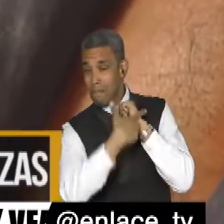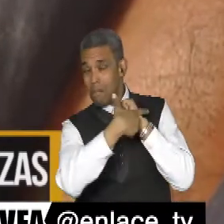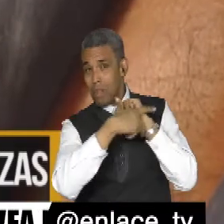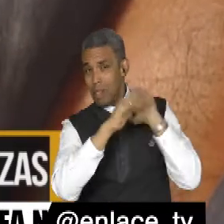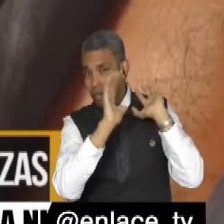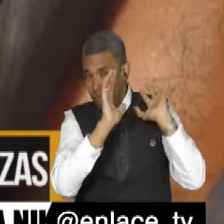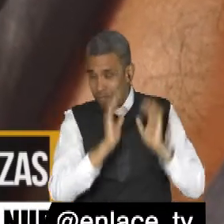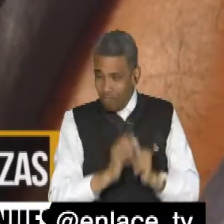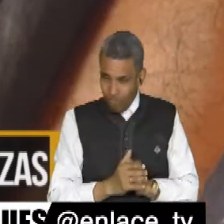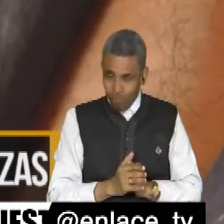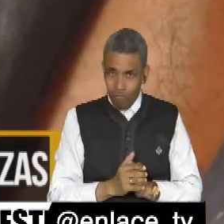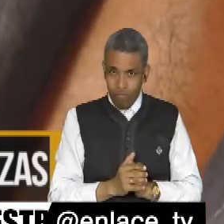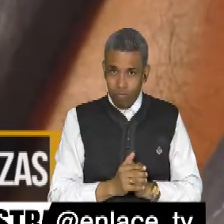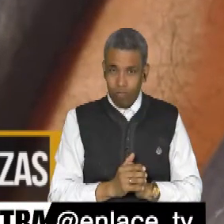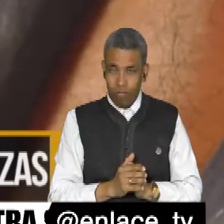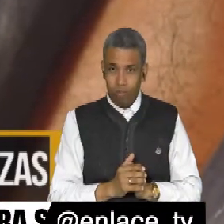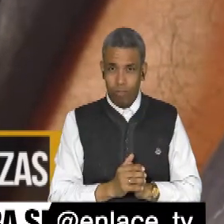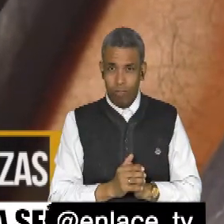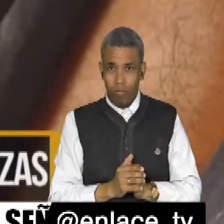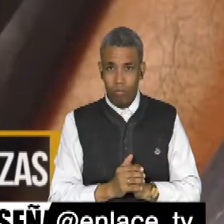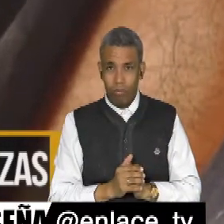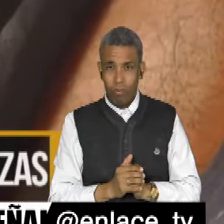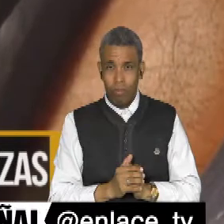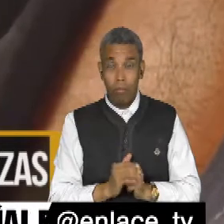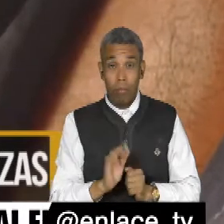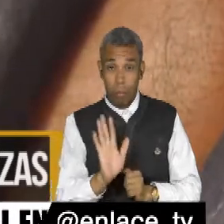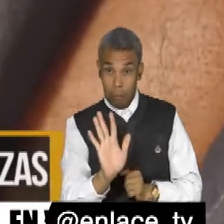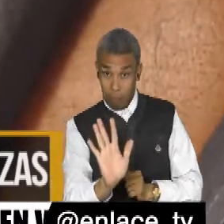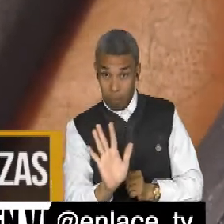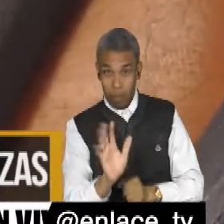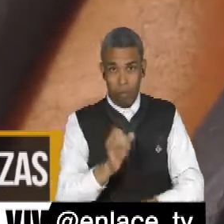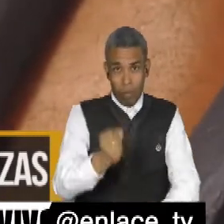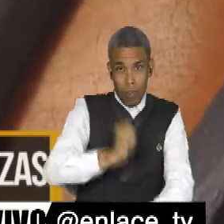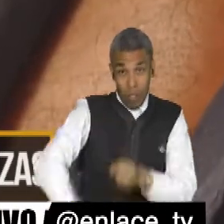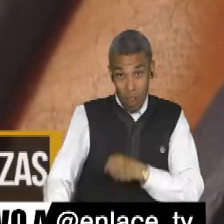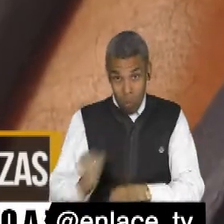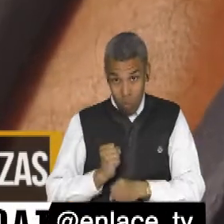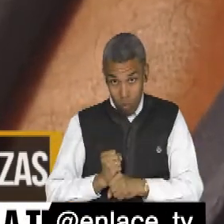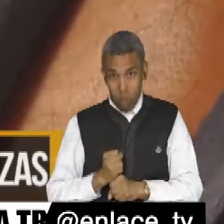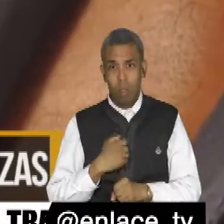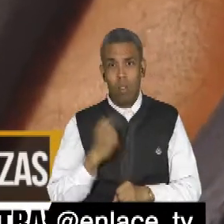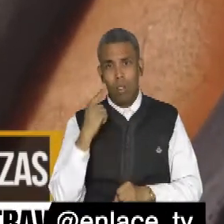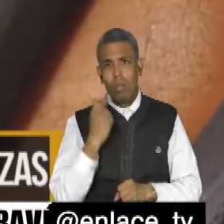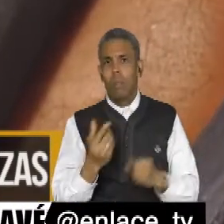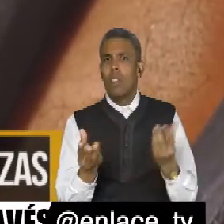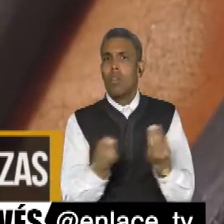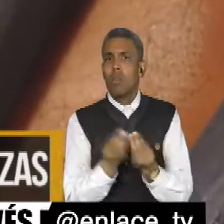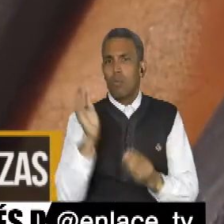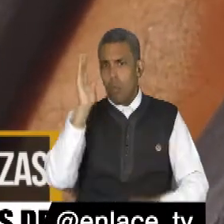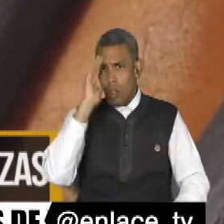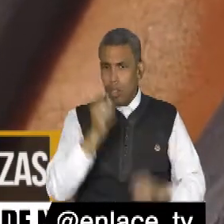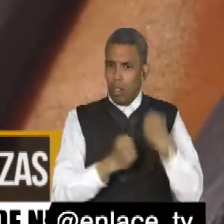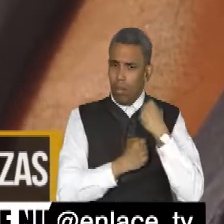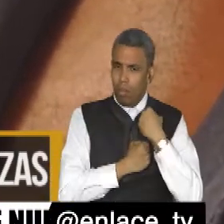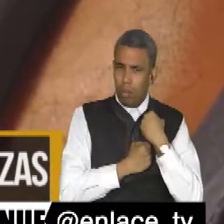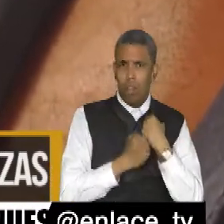que... El año pasado llegó el ejército 2 veces, este año no ha ido ni una